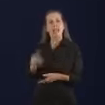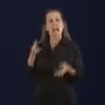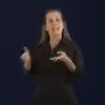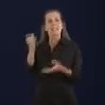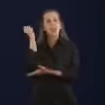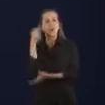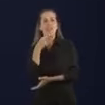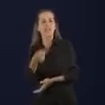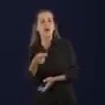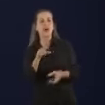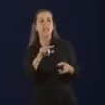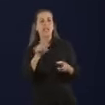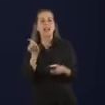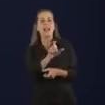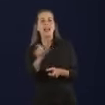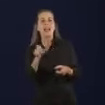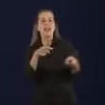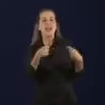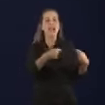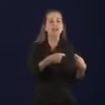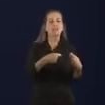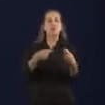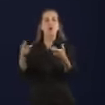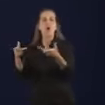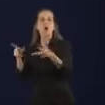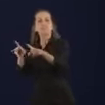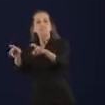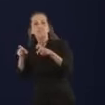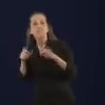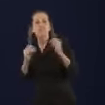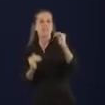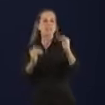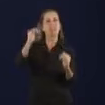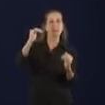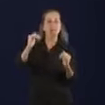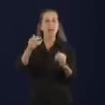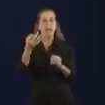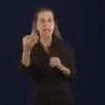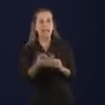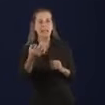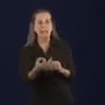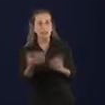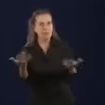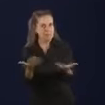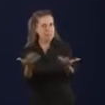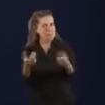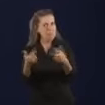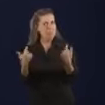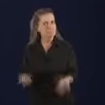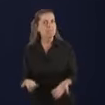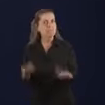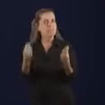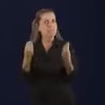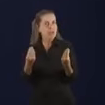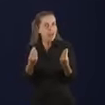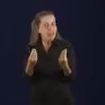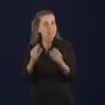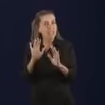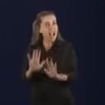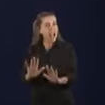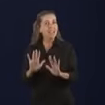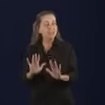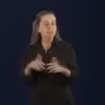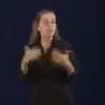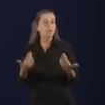déficit está bien y que el déficit sirve para el crecimiento de los países bueno en esta lógica cada vez